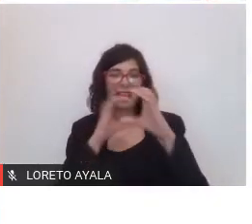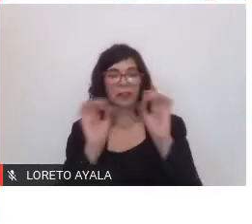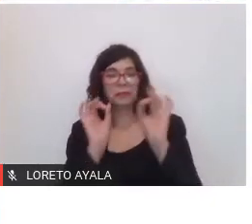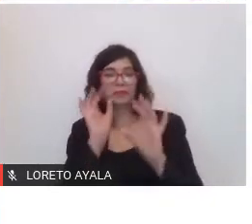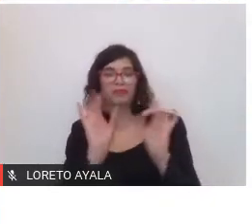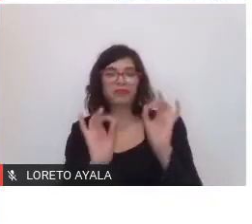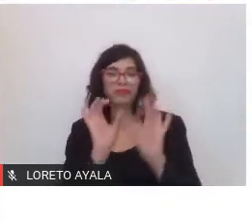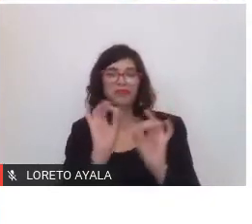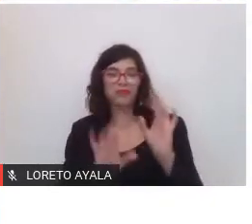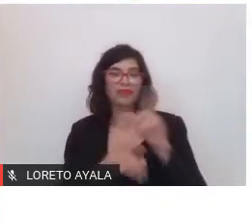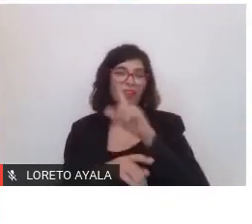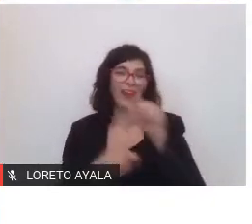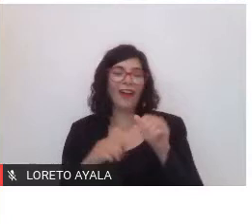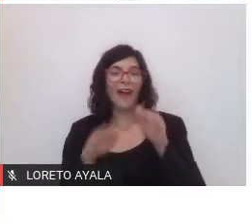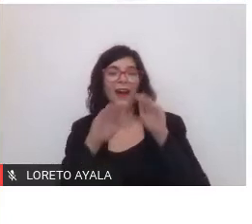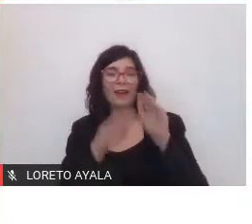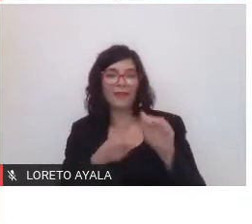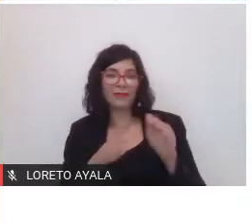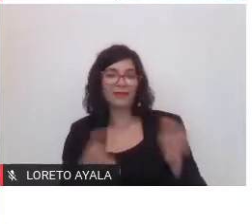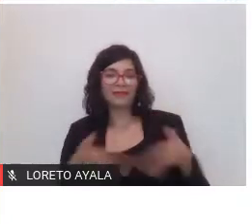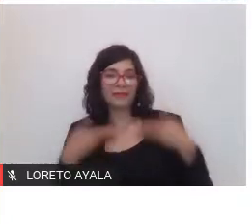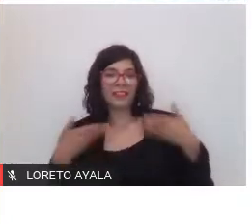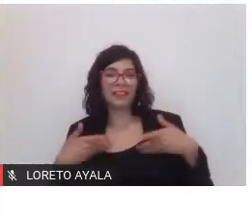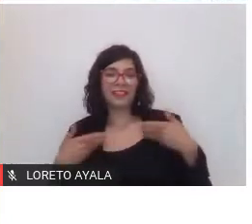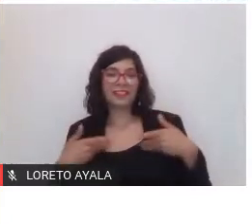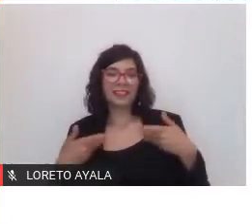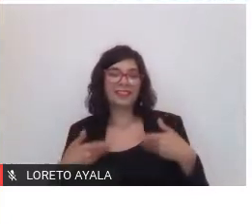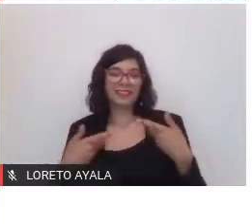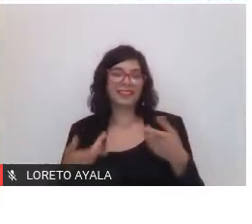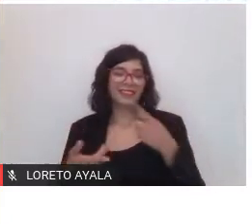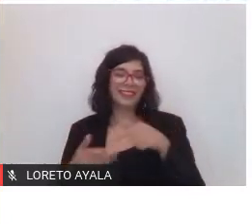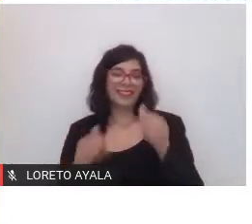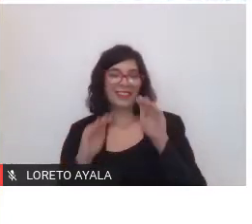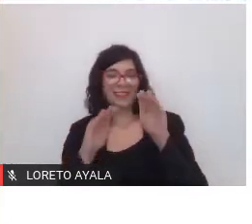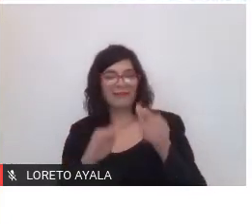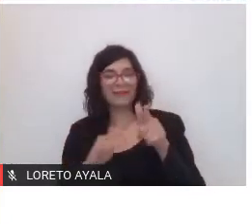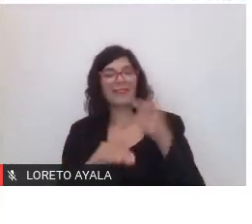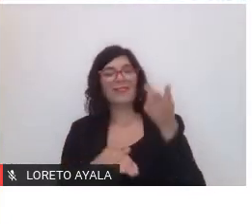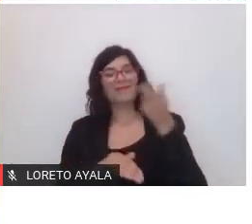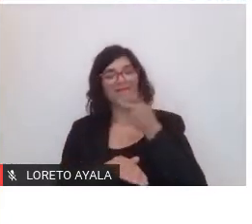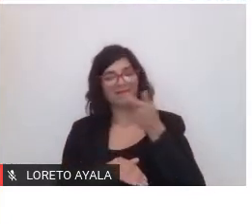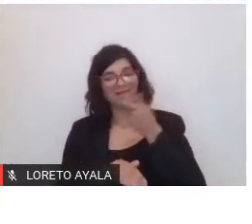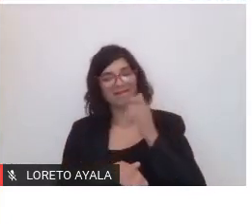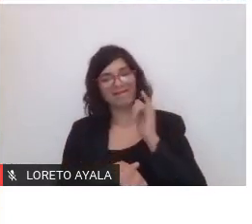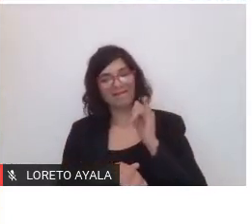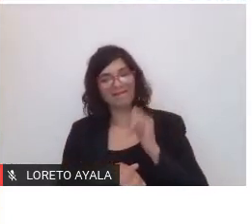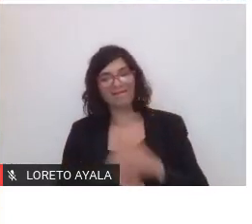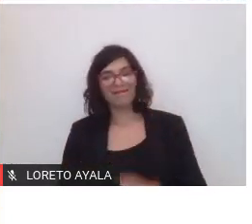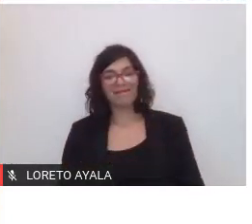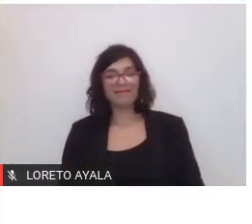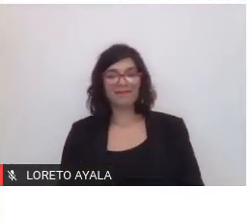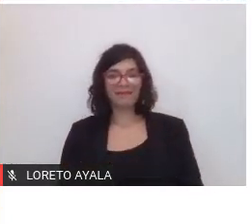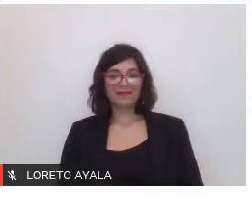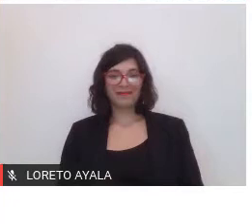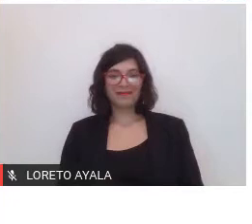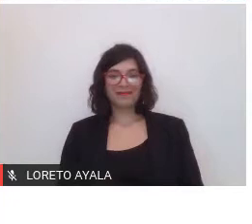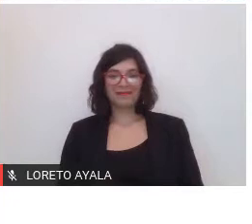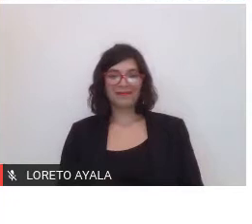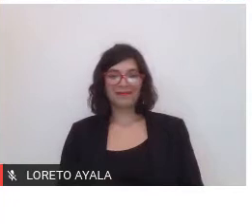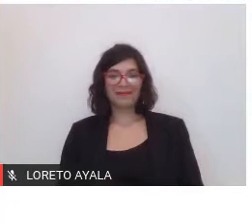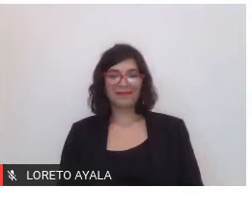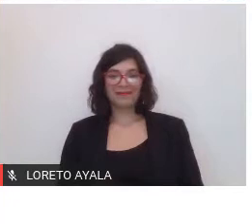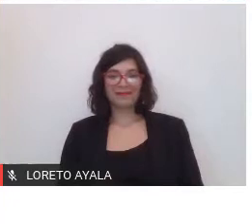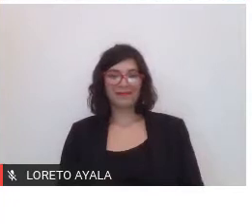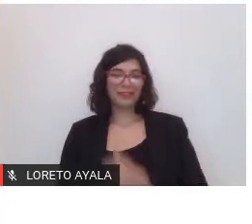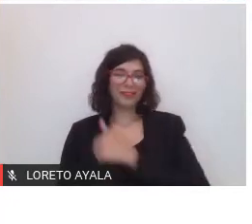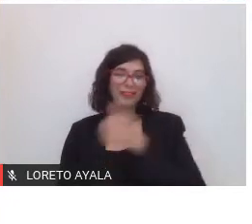Limarí completo empujando desde José Manzano, su jefe provincial, para abajo, todo ahí apoyando a su Jorge